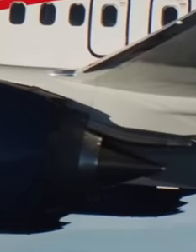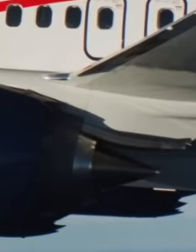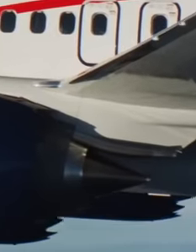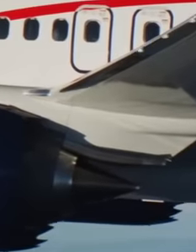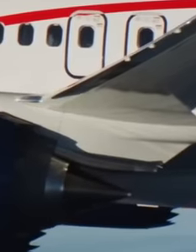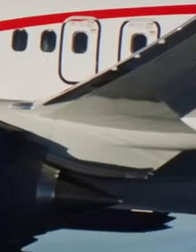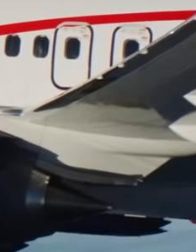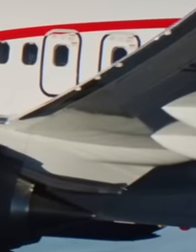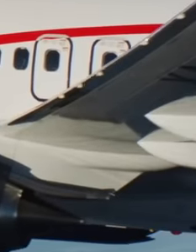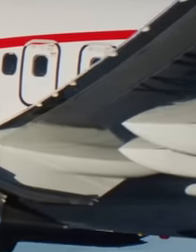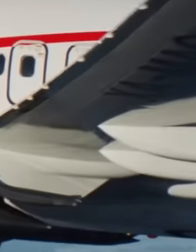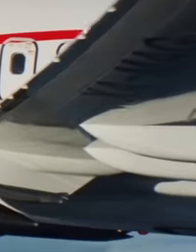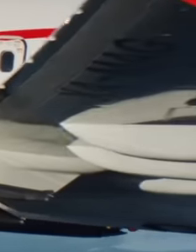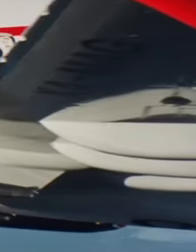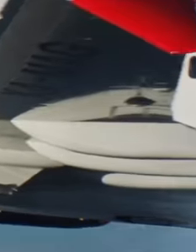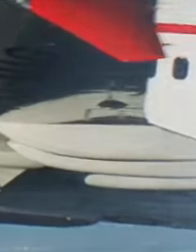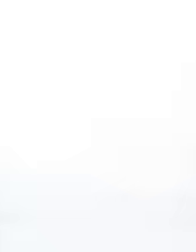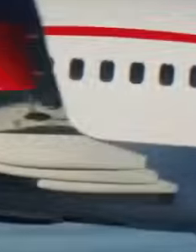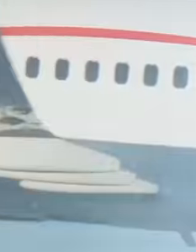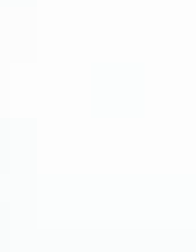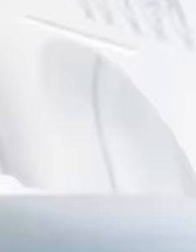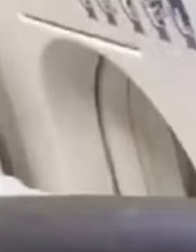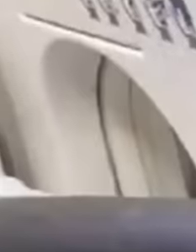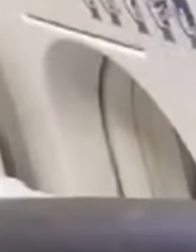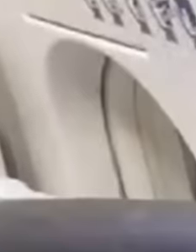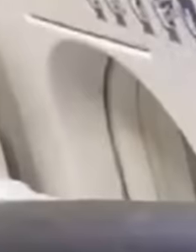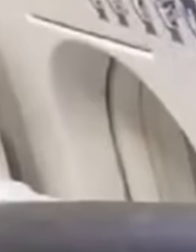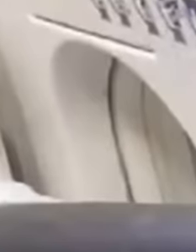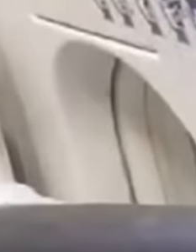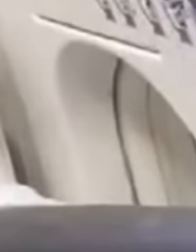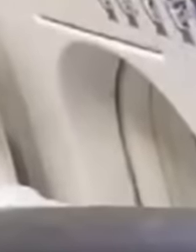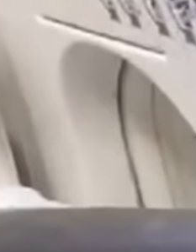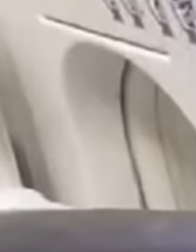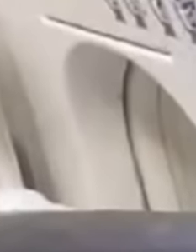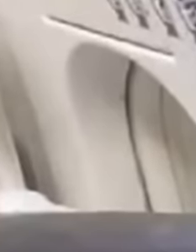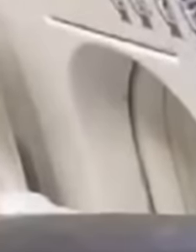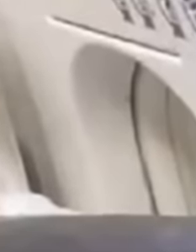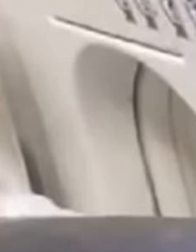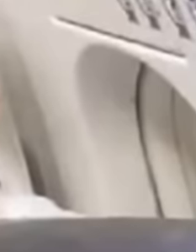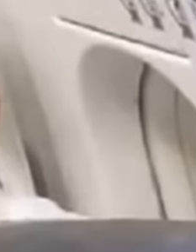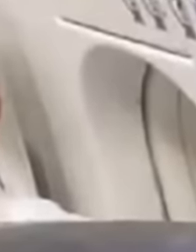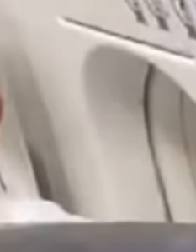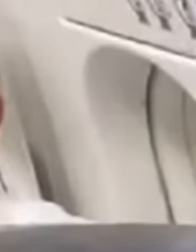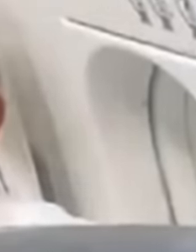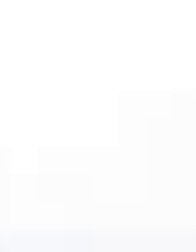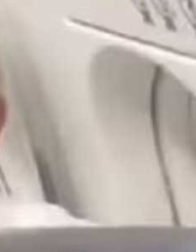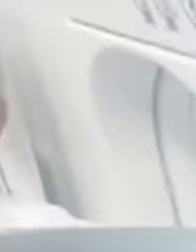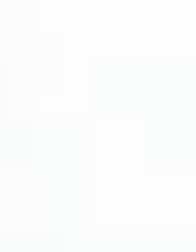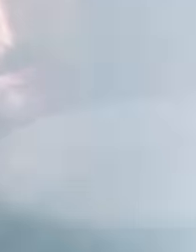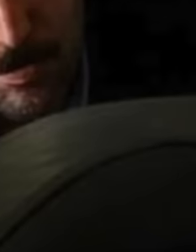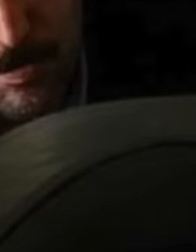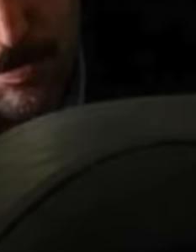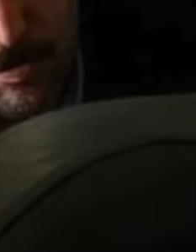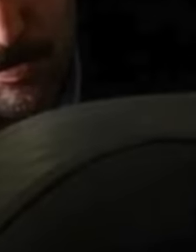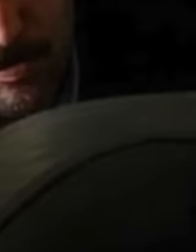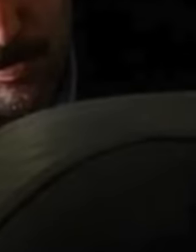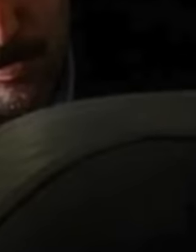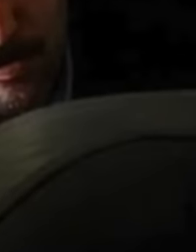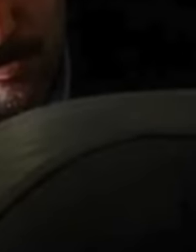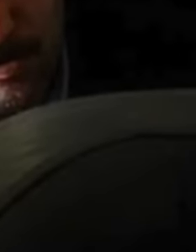y siguiendo el ejemplo del expresidente Andrés Manuel López Obrador.